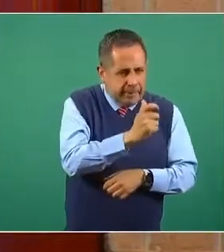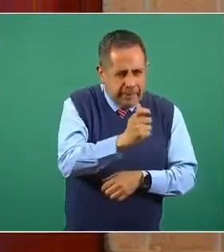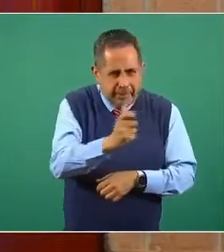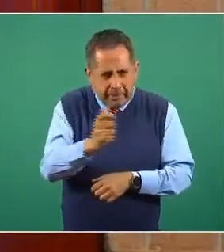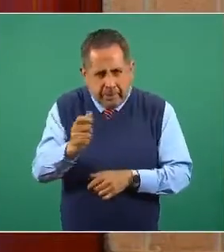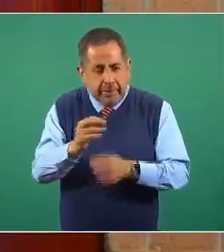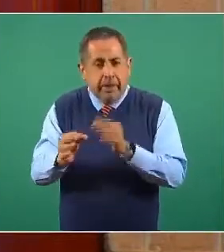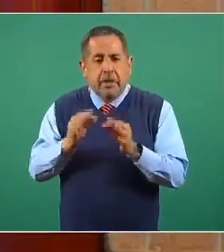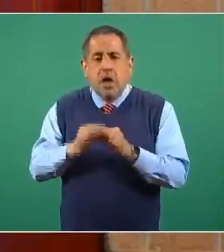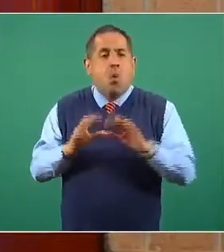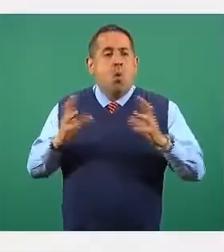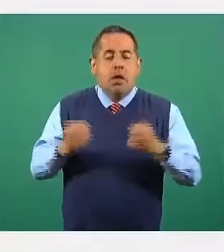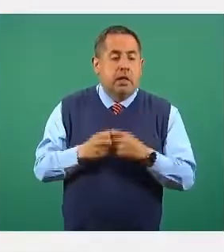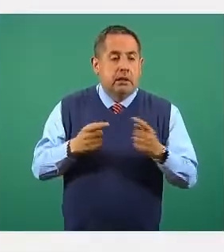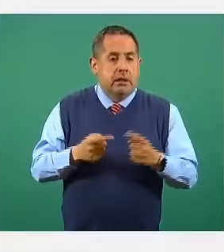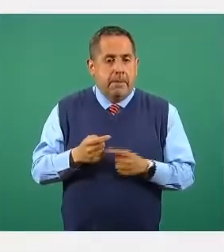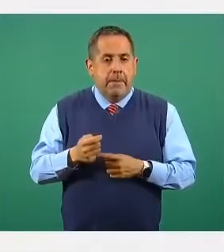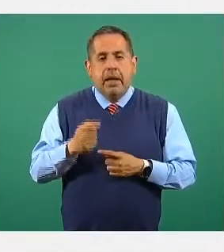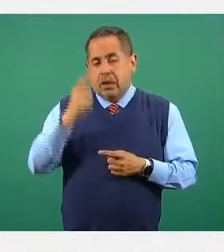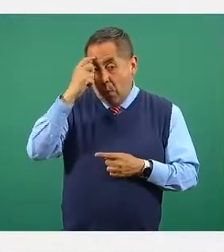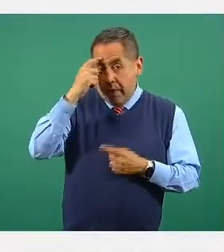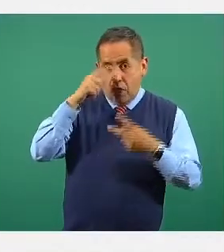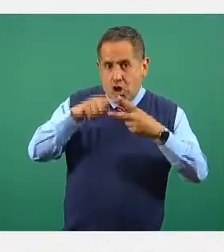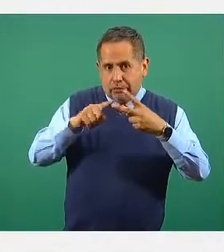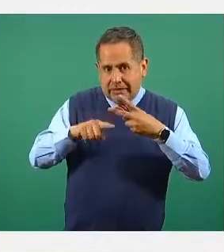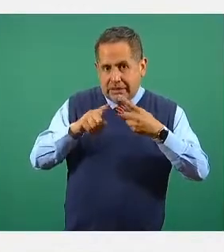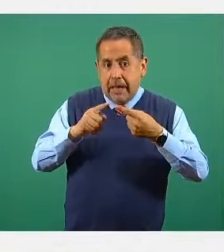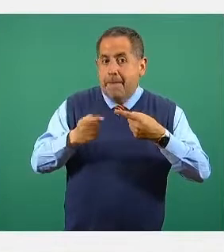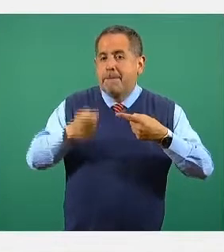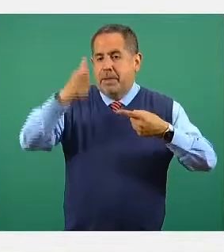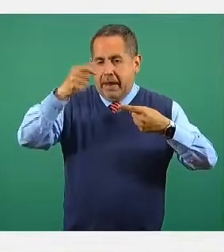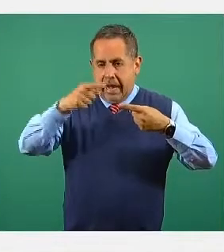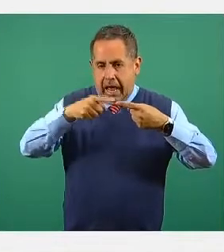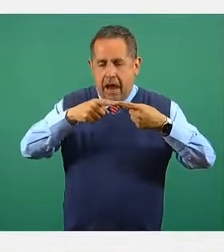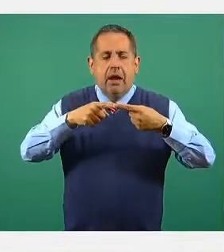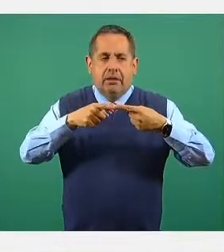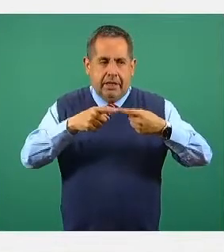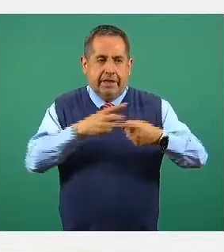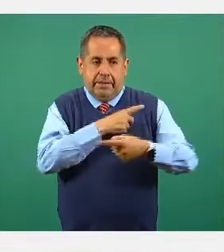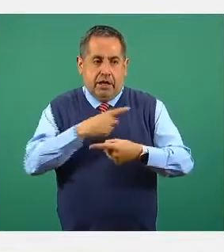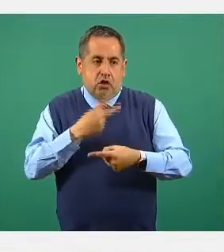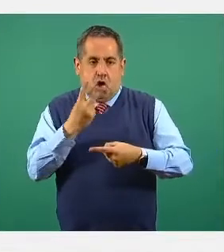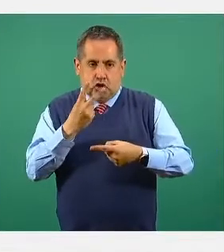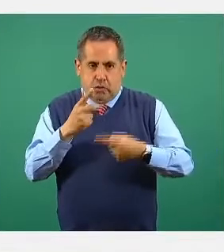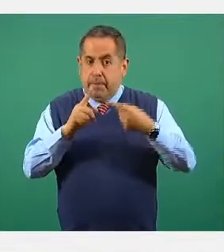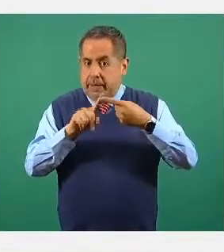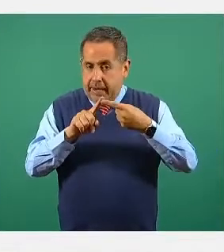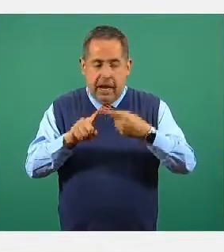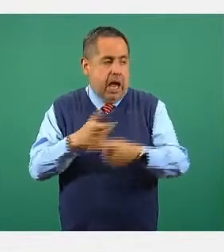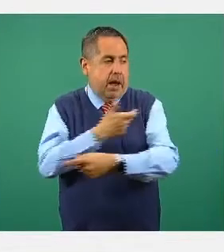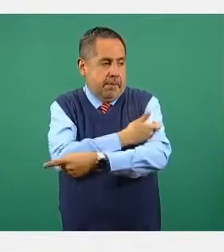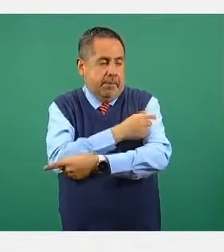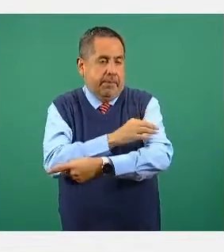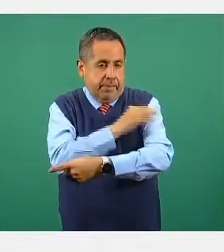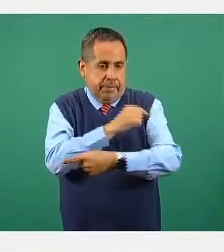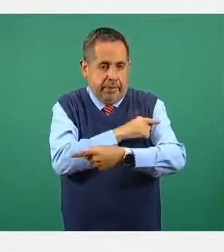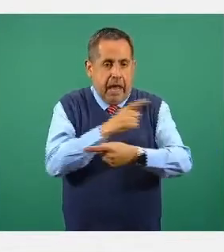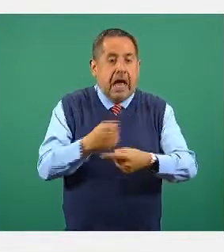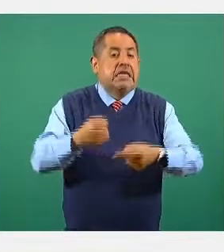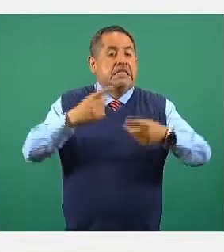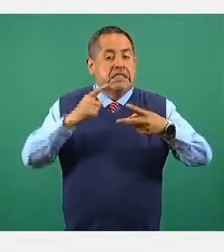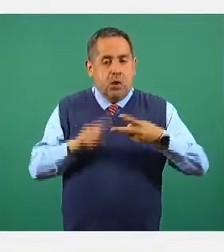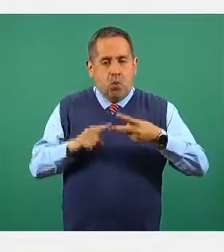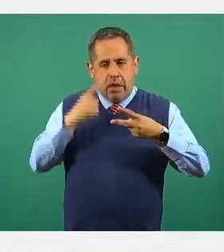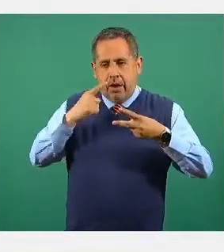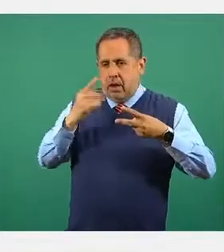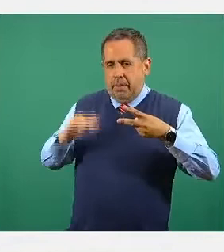sido aplicadas como primeras dosis y el avance de lo que ya en este momento son segundas dosis. Recordando que la